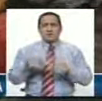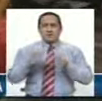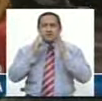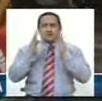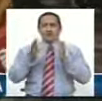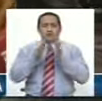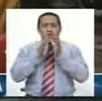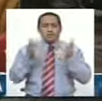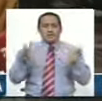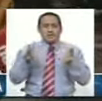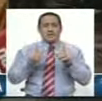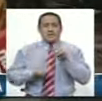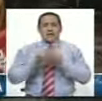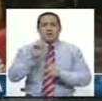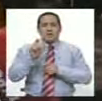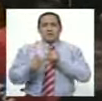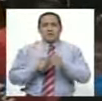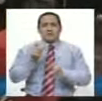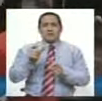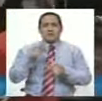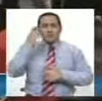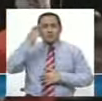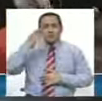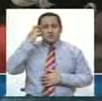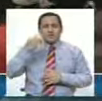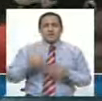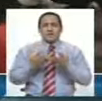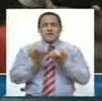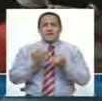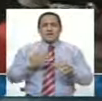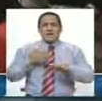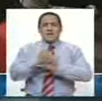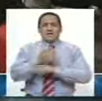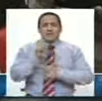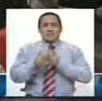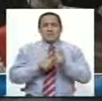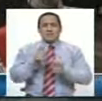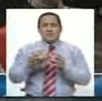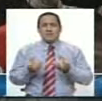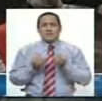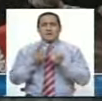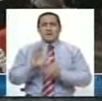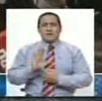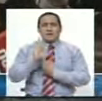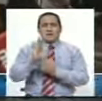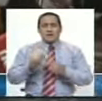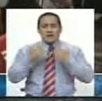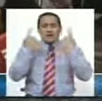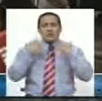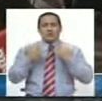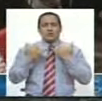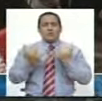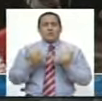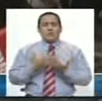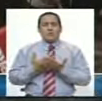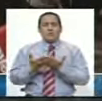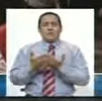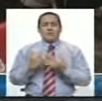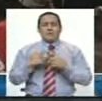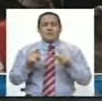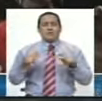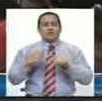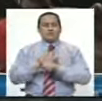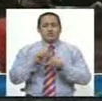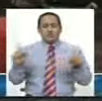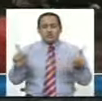lo sé, que algunos políticos están tratando de meter gente para lanzar las consignas típicas, pero